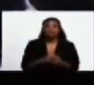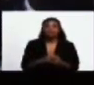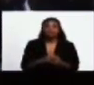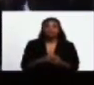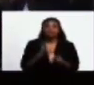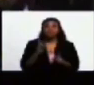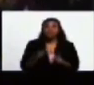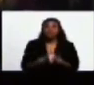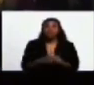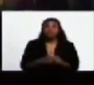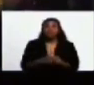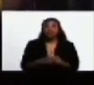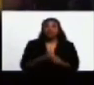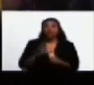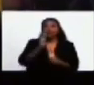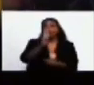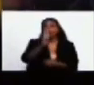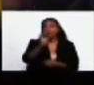Y en